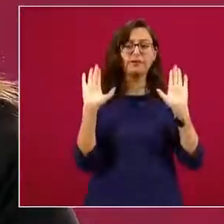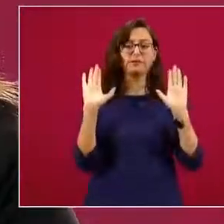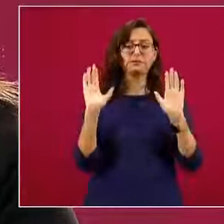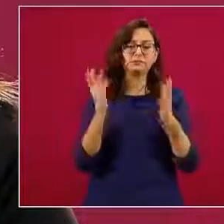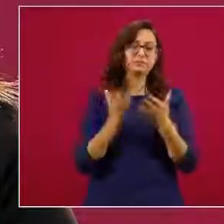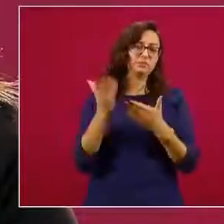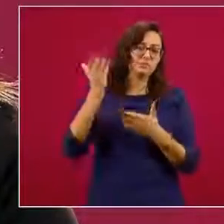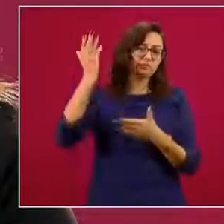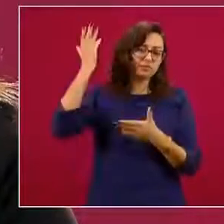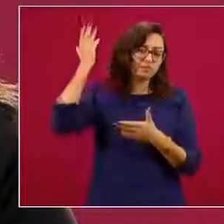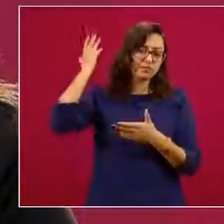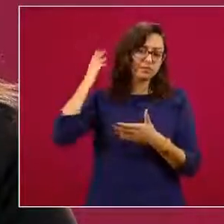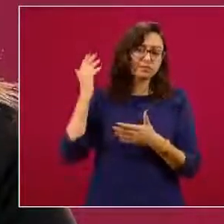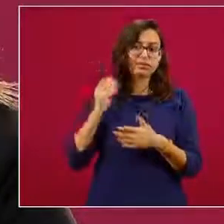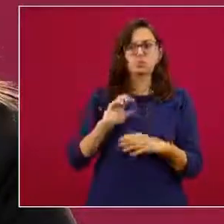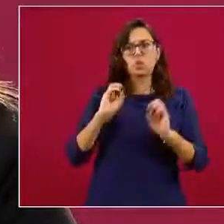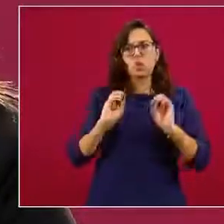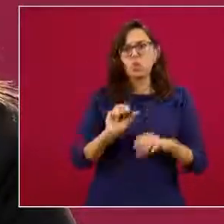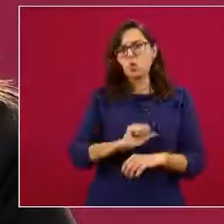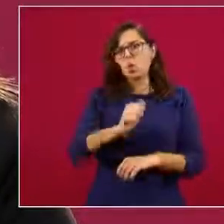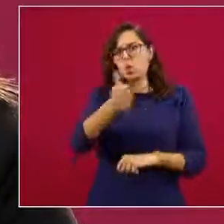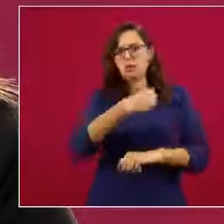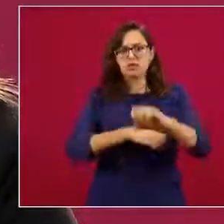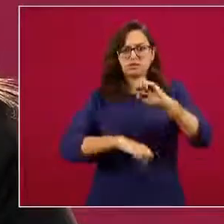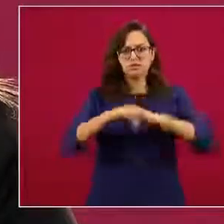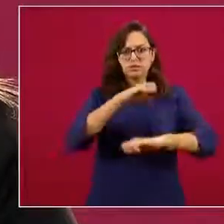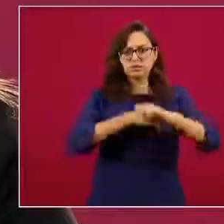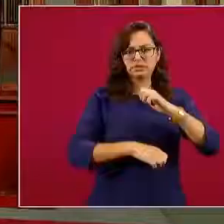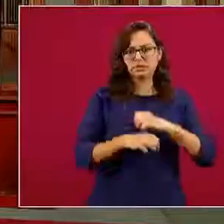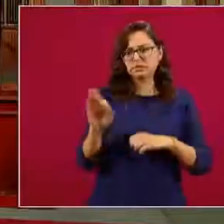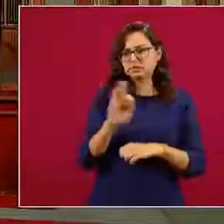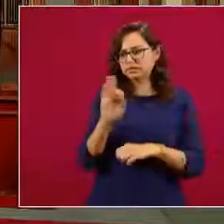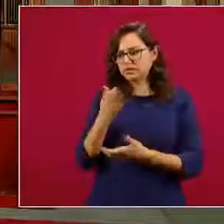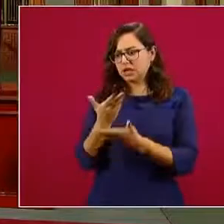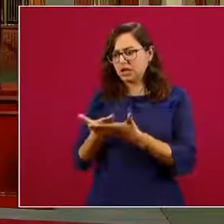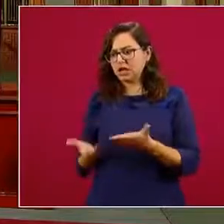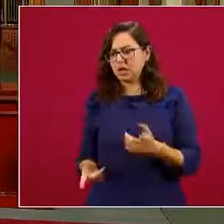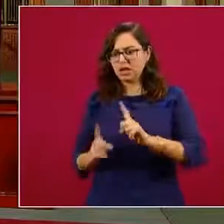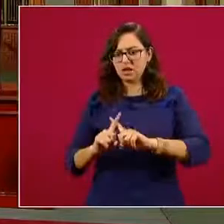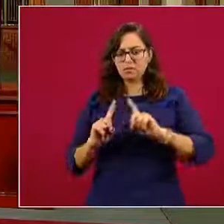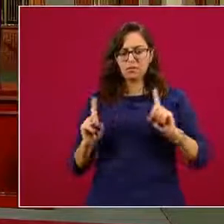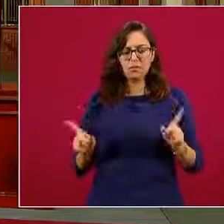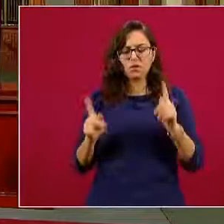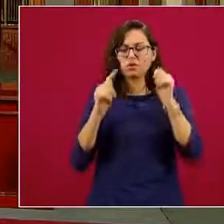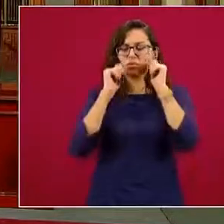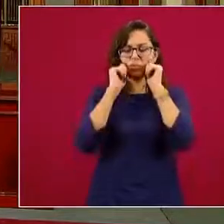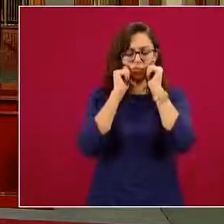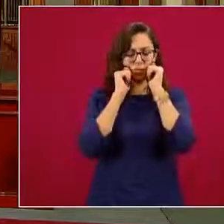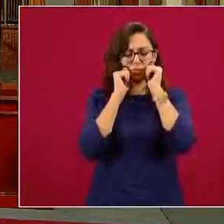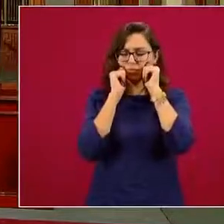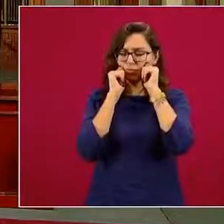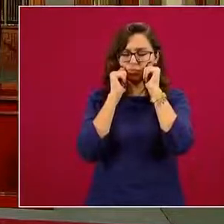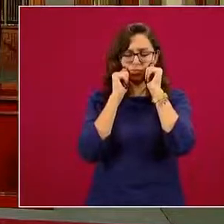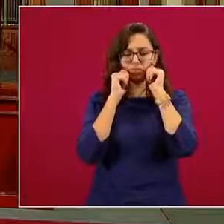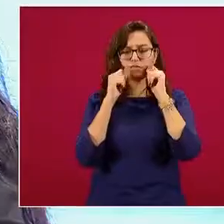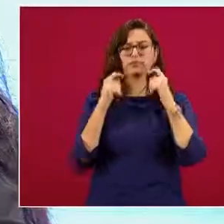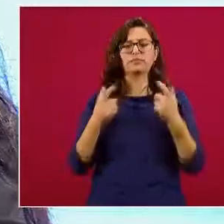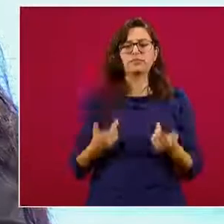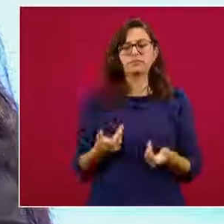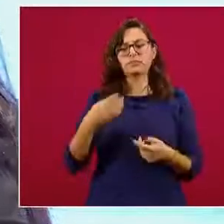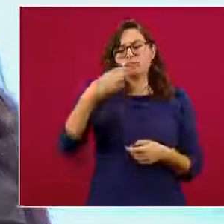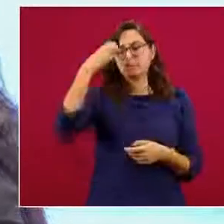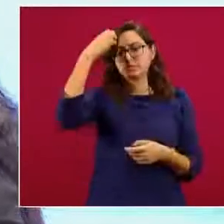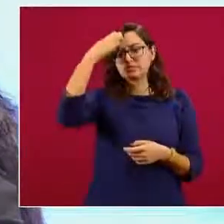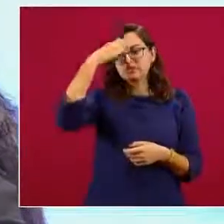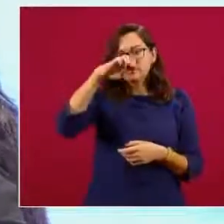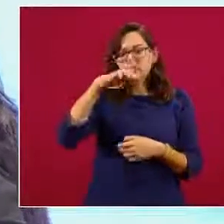en alguna otra empresa, no tanto en la que está constituida actualmente, no importa si fue una experiencia,